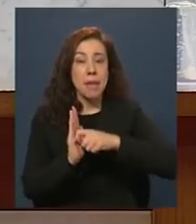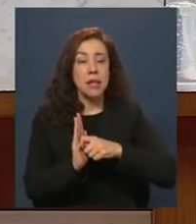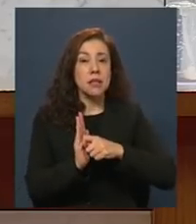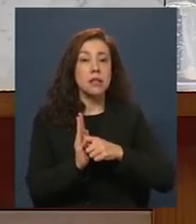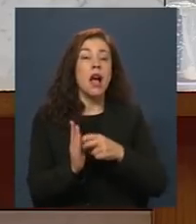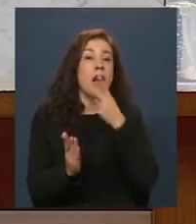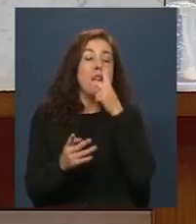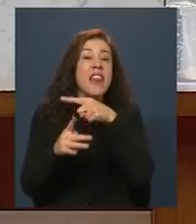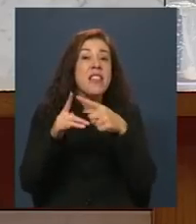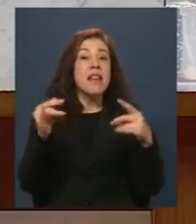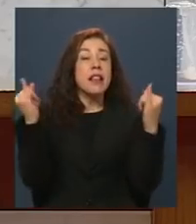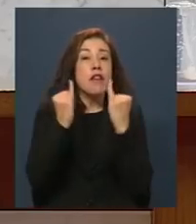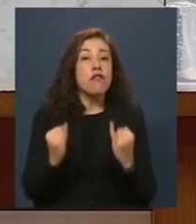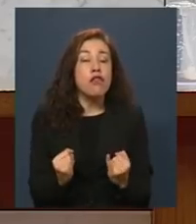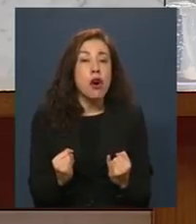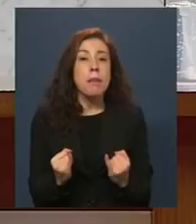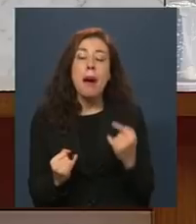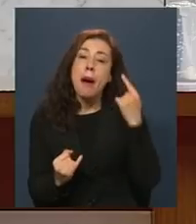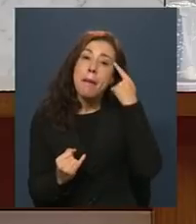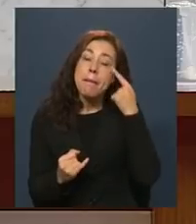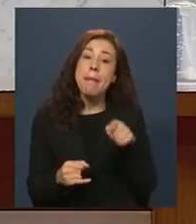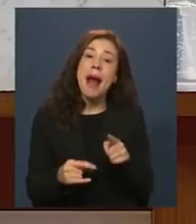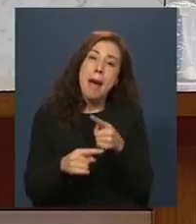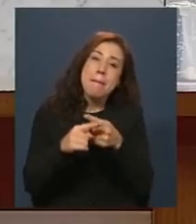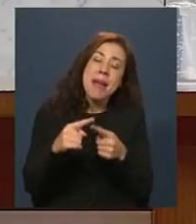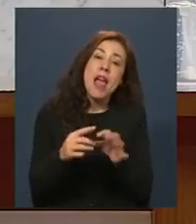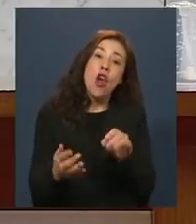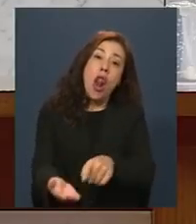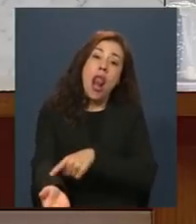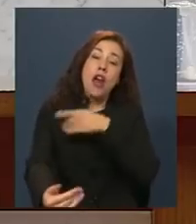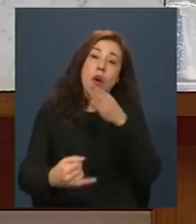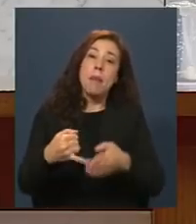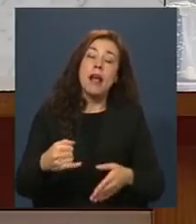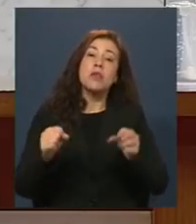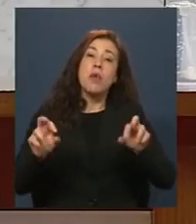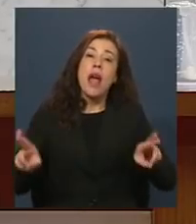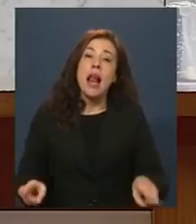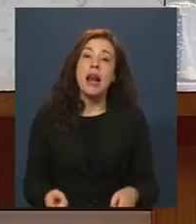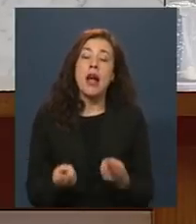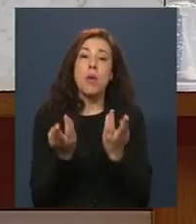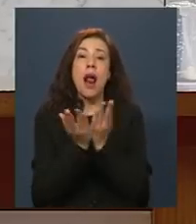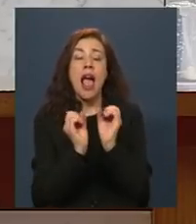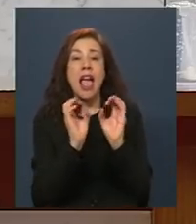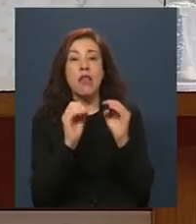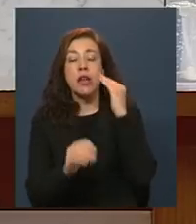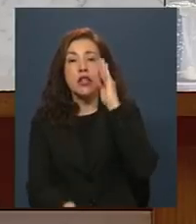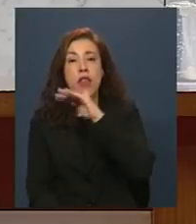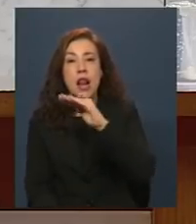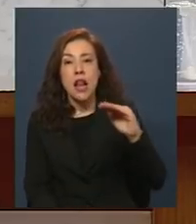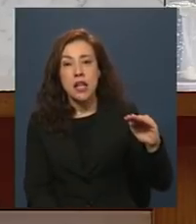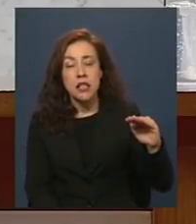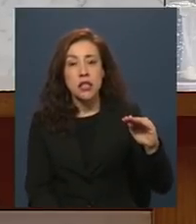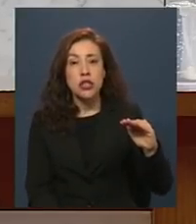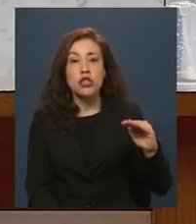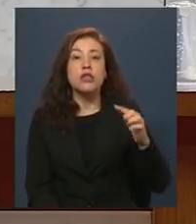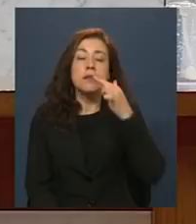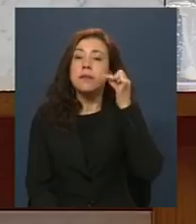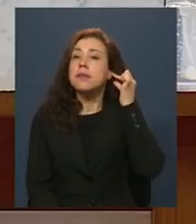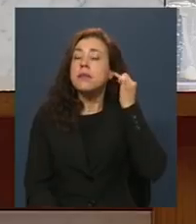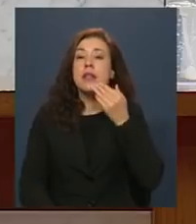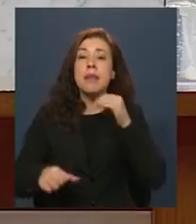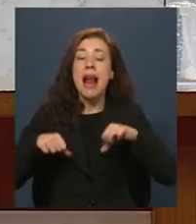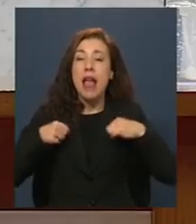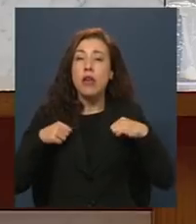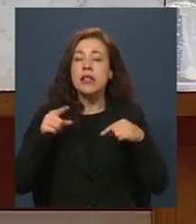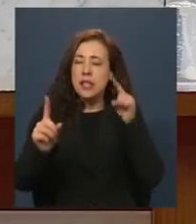proyecte fórmulas para el mediano y largo plazo. Recuperar la educación de nuestros niños, niñas y adolescentes